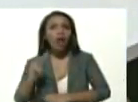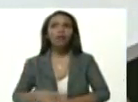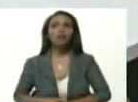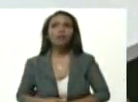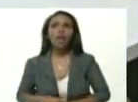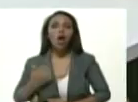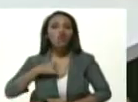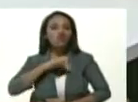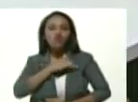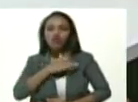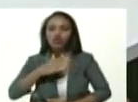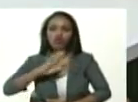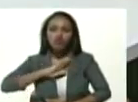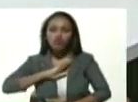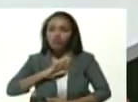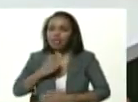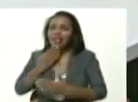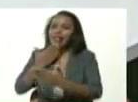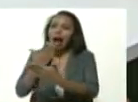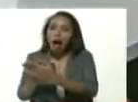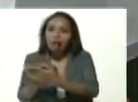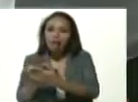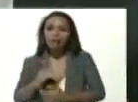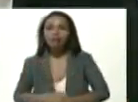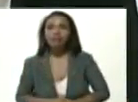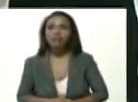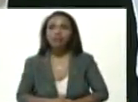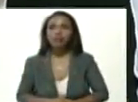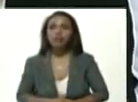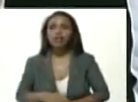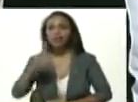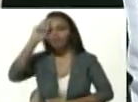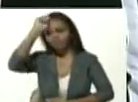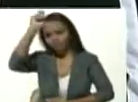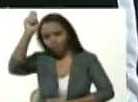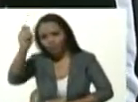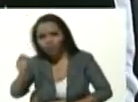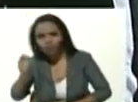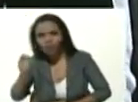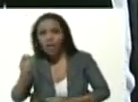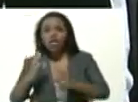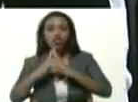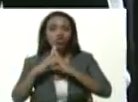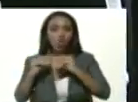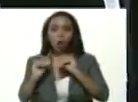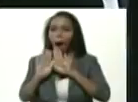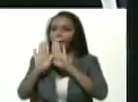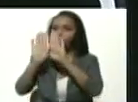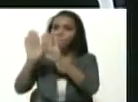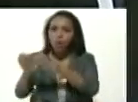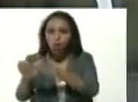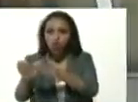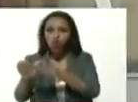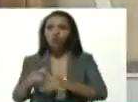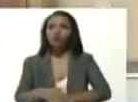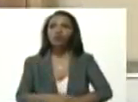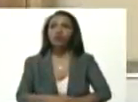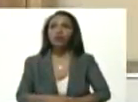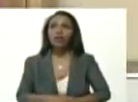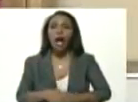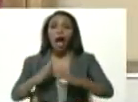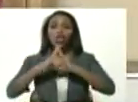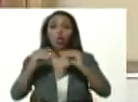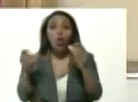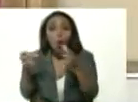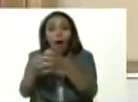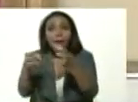nuestro agradecimiento, nuestro reconocimiento y todo nuestro apoyo. A todos los